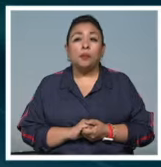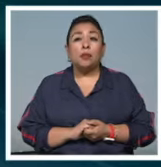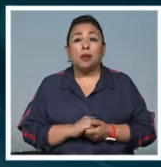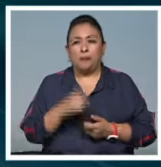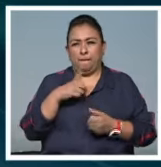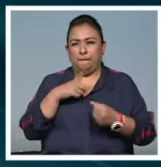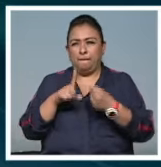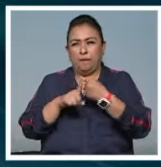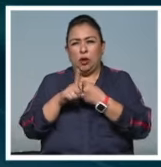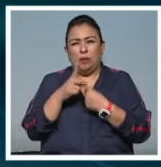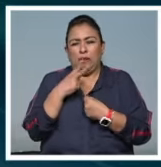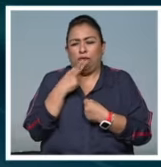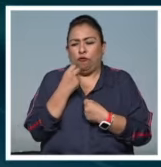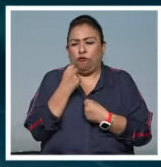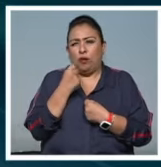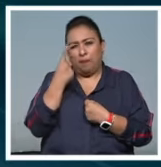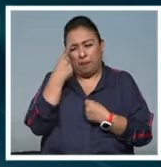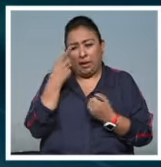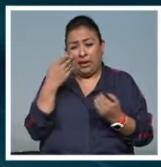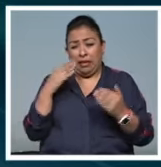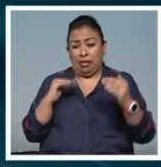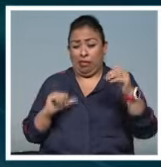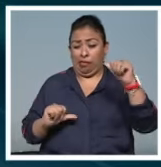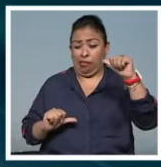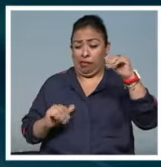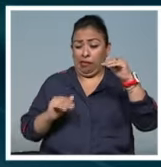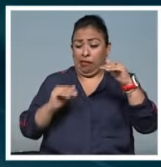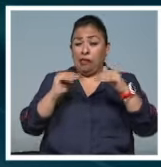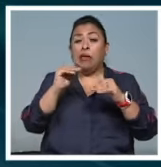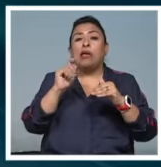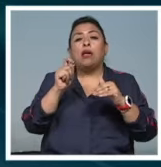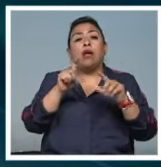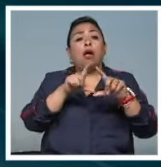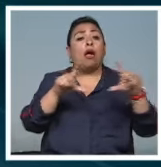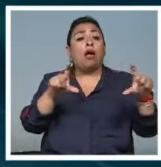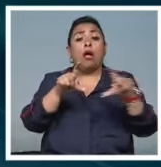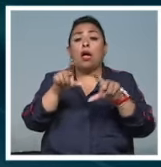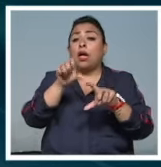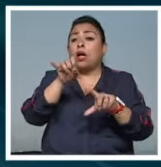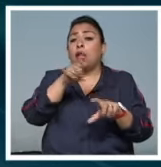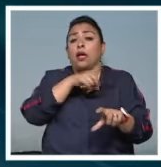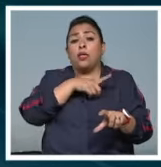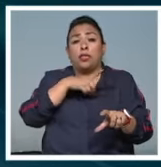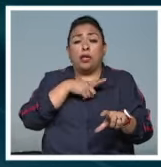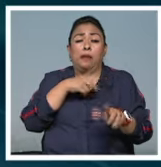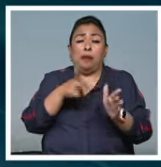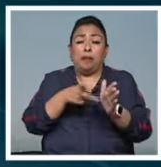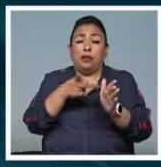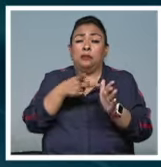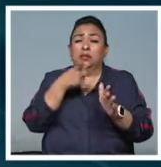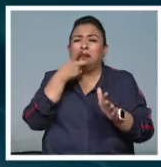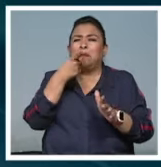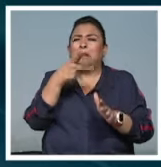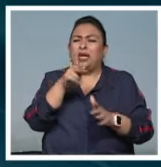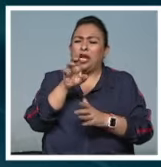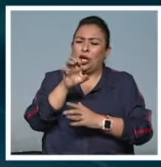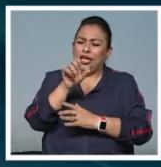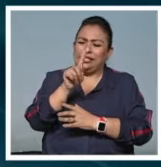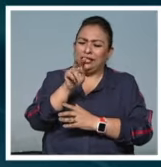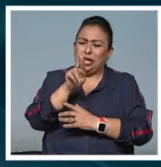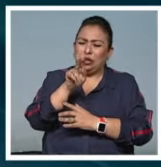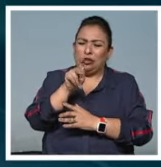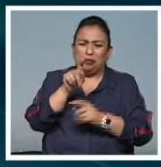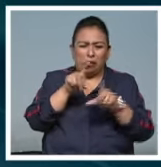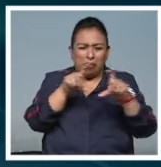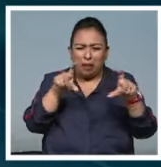Los problemas más arraigados para cerrar la brecha de género son los estereotipos. Mucho se habla de ellos, pero ¿qué son?